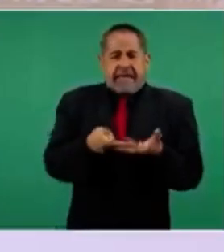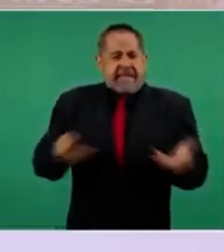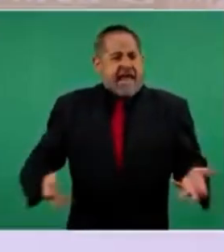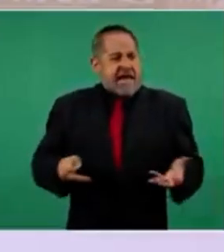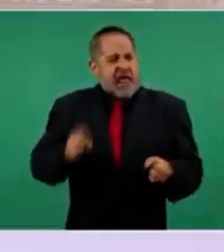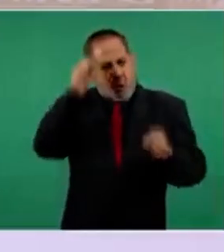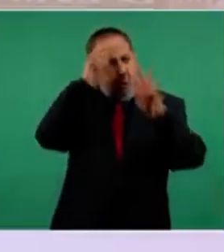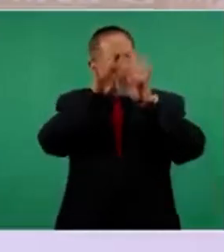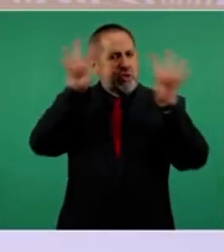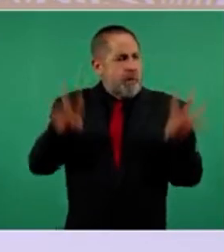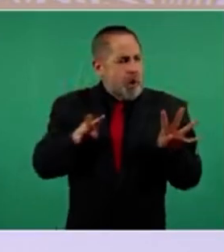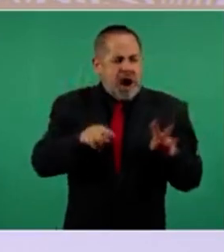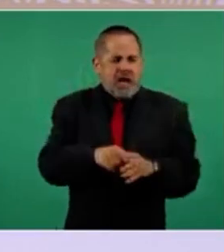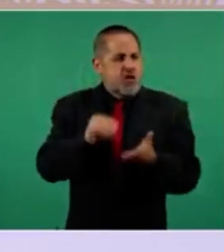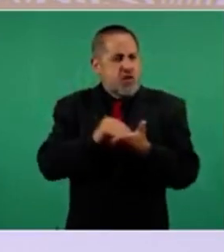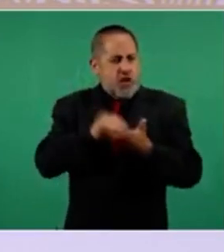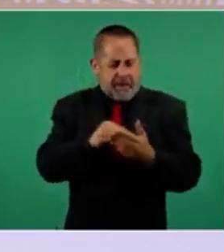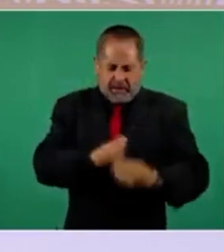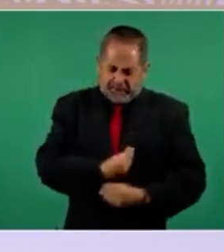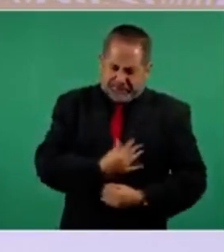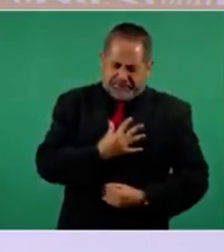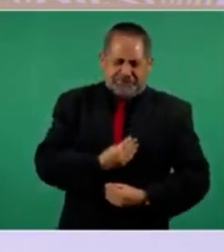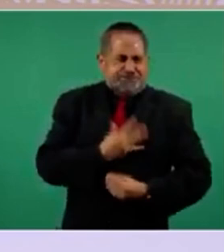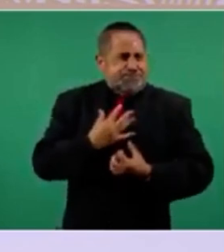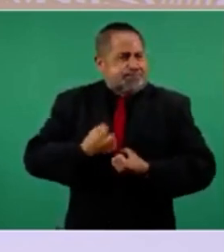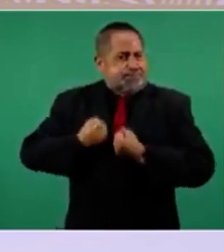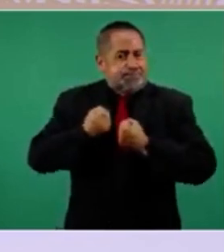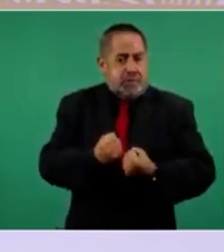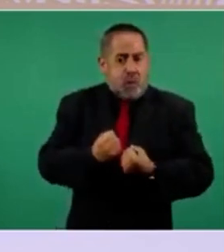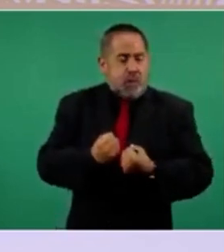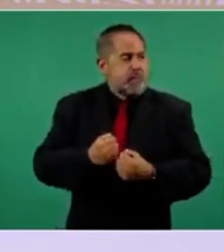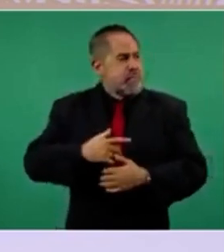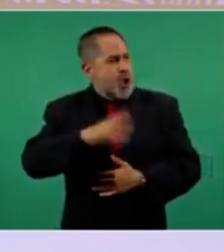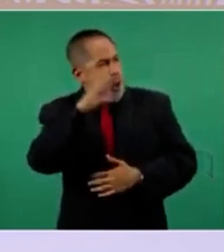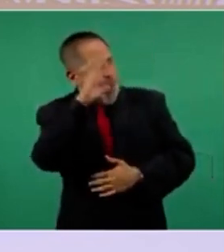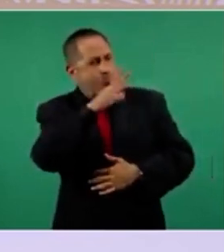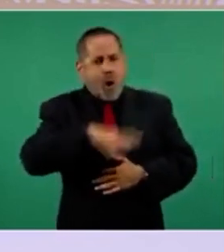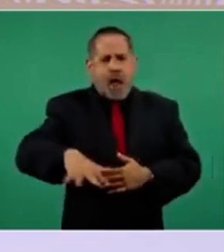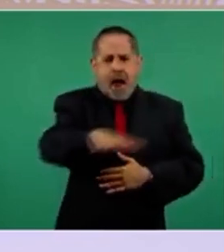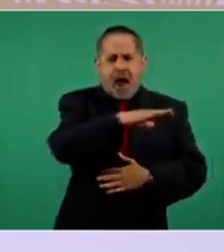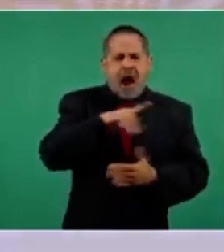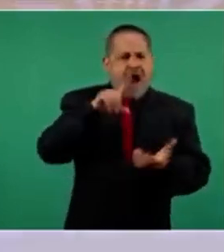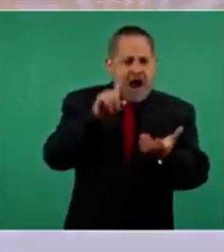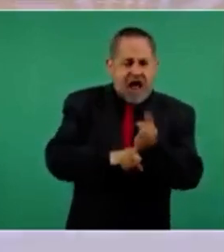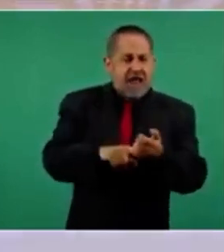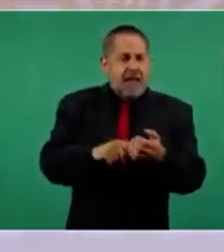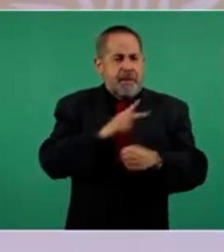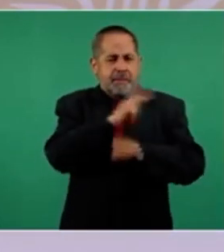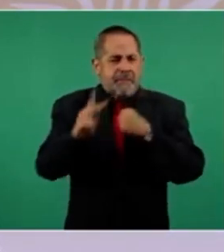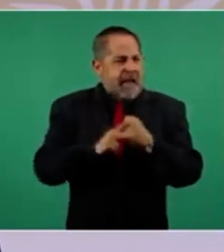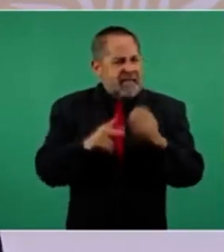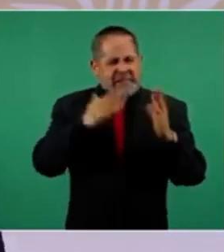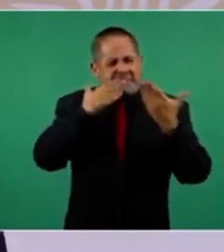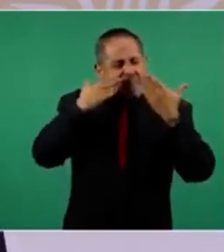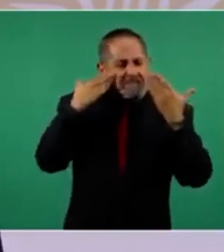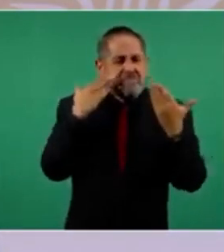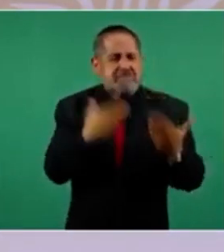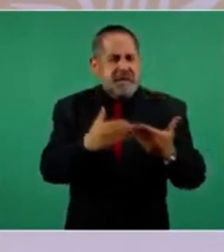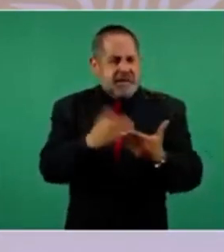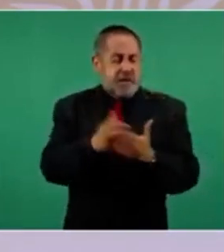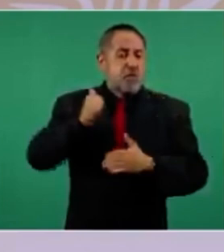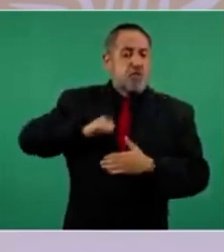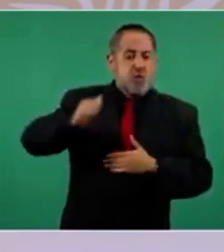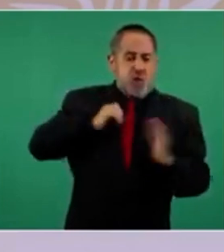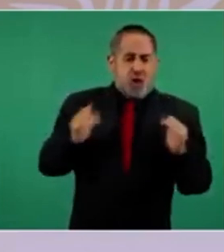nunca apagadas. Saludamos a un pueblo que funde en crisol de su propio metal las civilizaciones que se